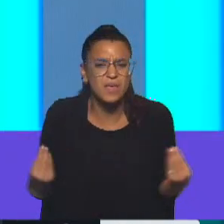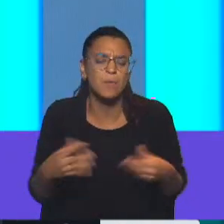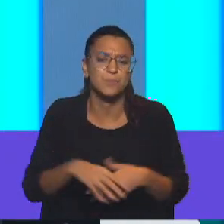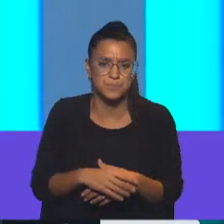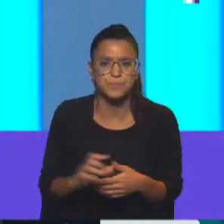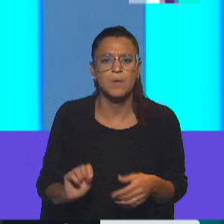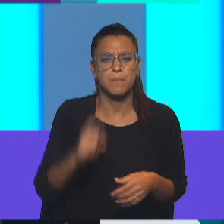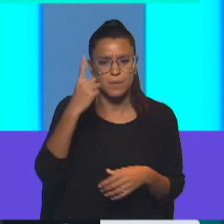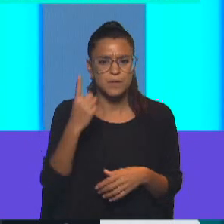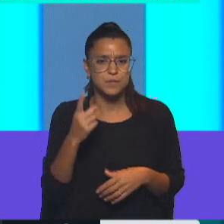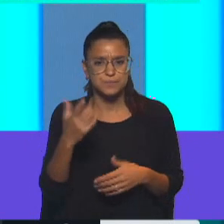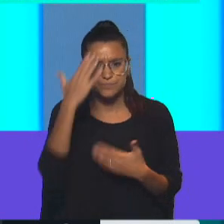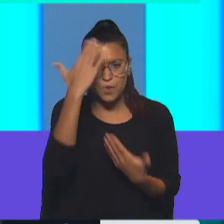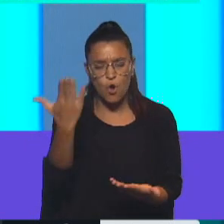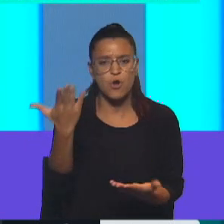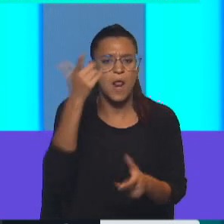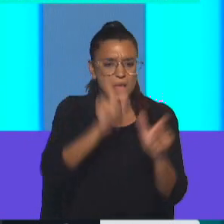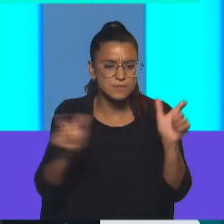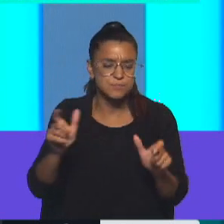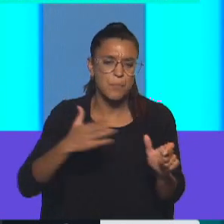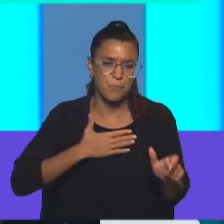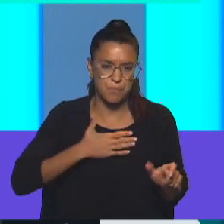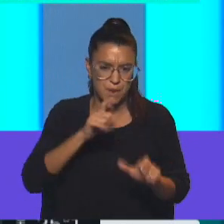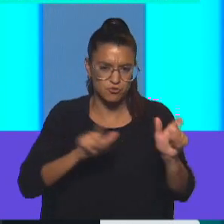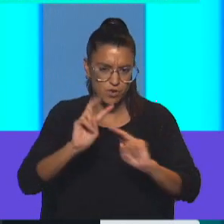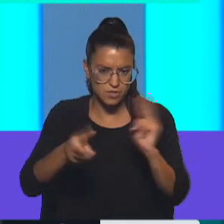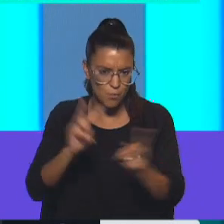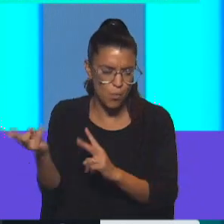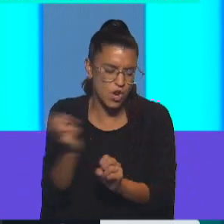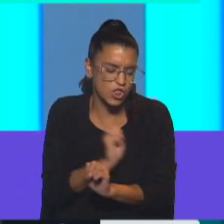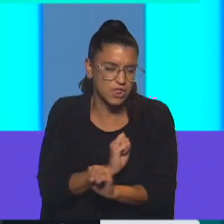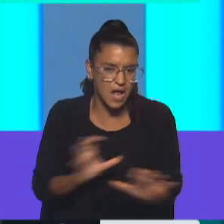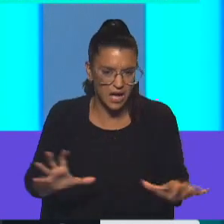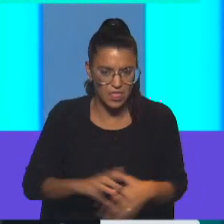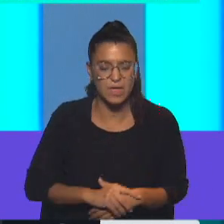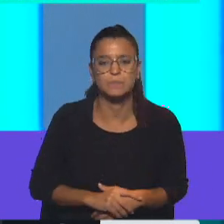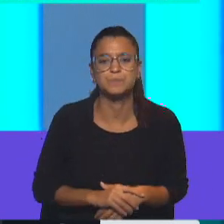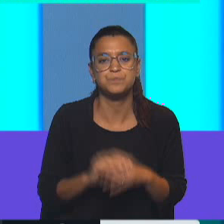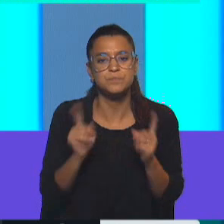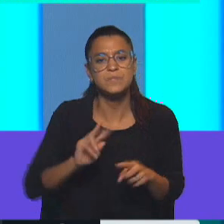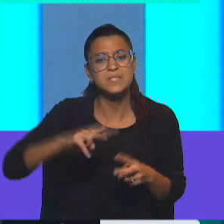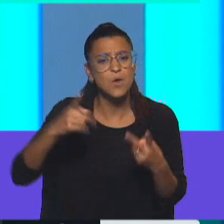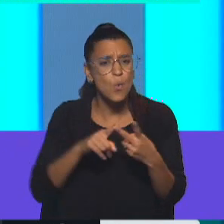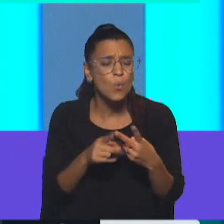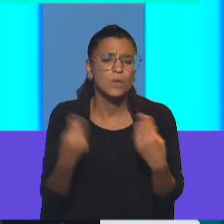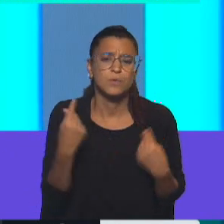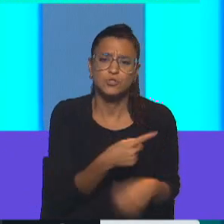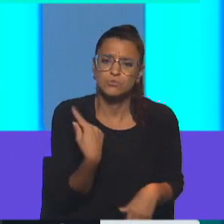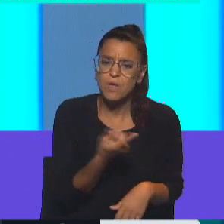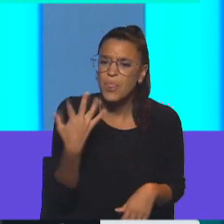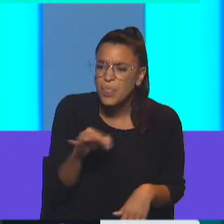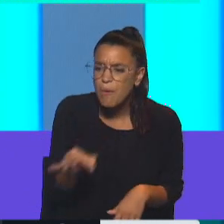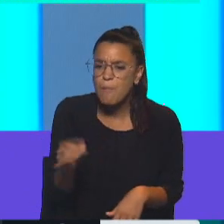Bueno, en primer lugar para honrar a las víctimas, ¿no? de esta tragedia, y en segundo lugar porque esta tragedia nos tiene que servir